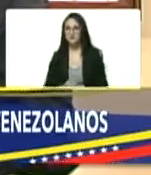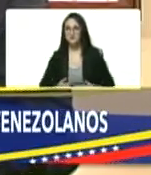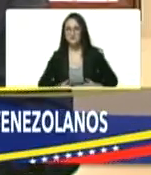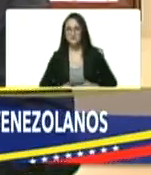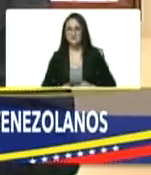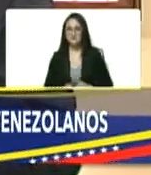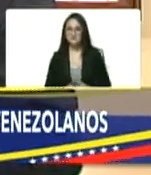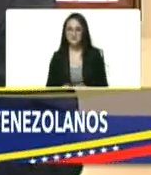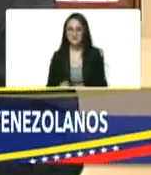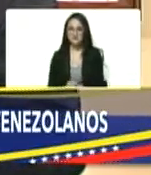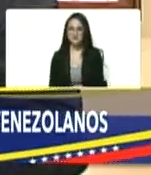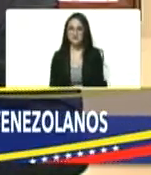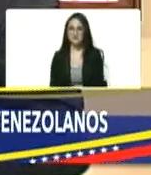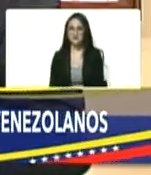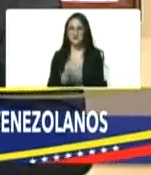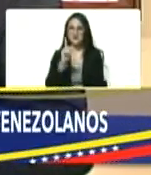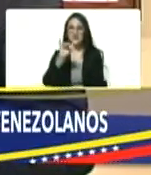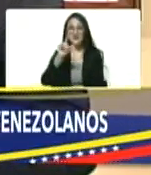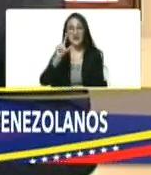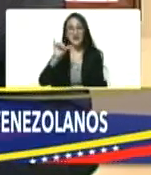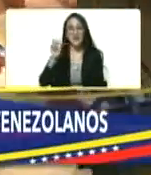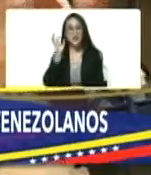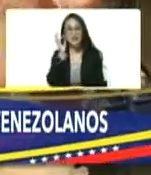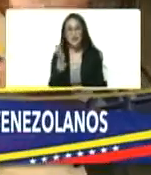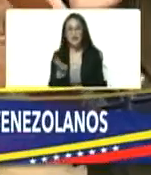Dilia Guaycarán.